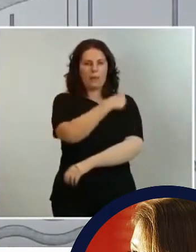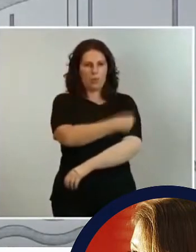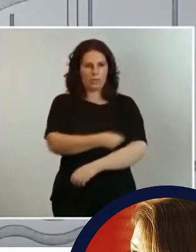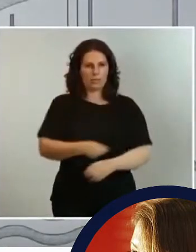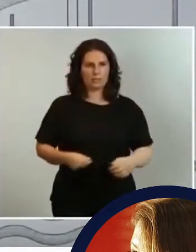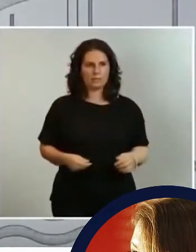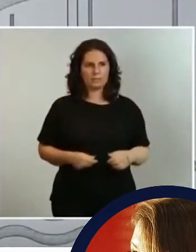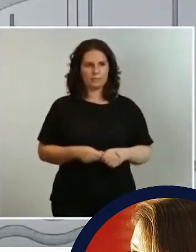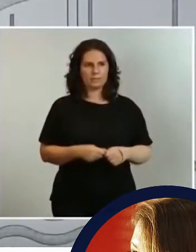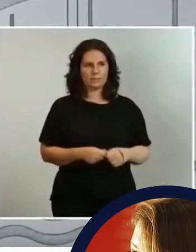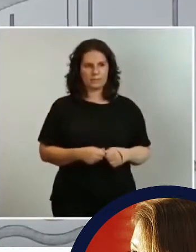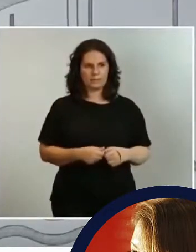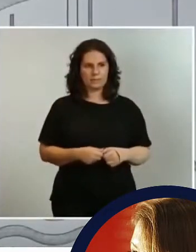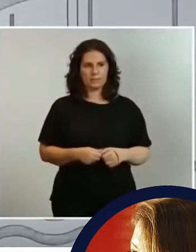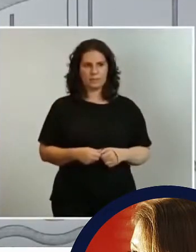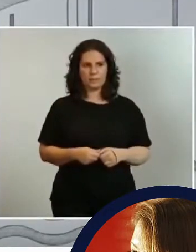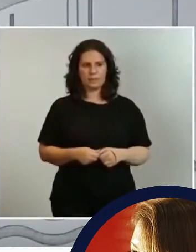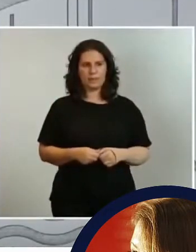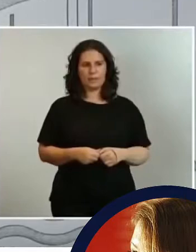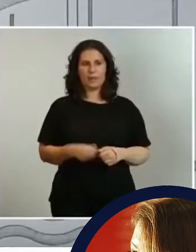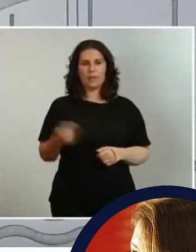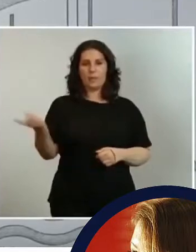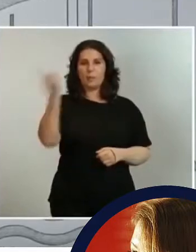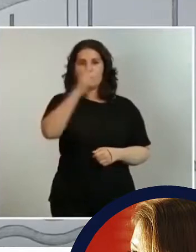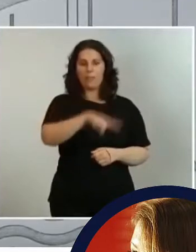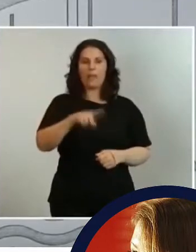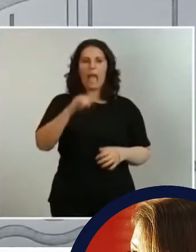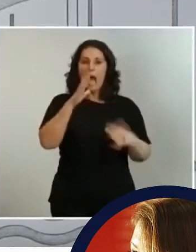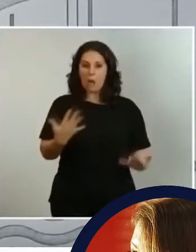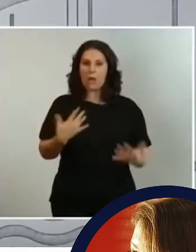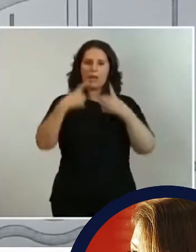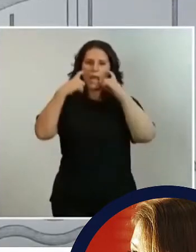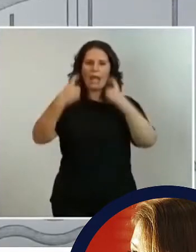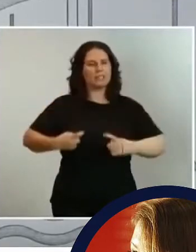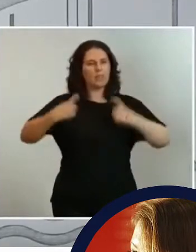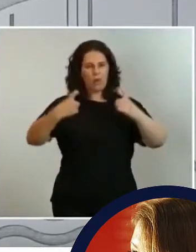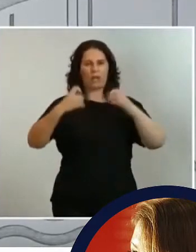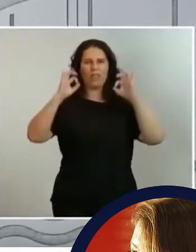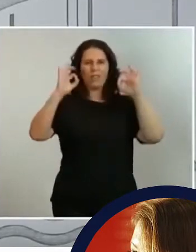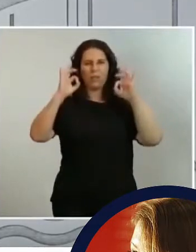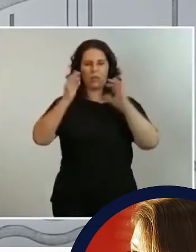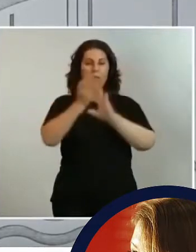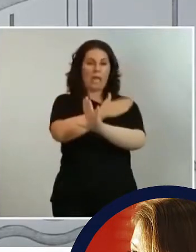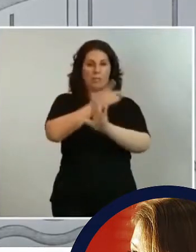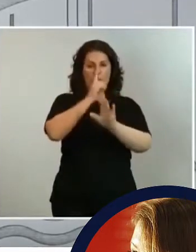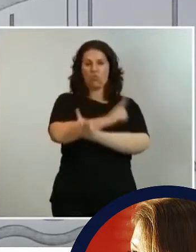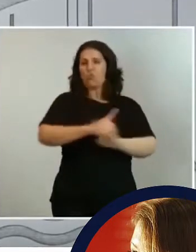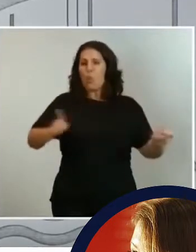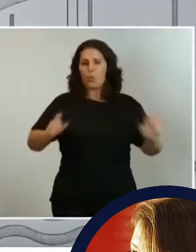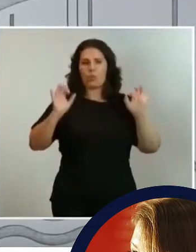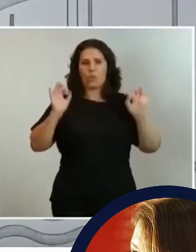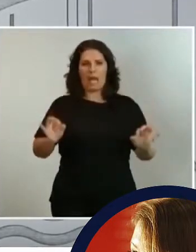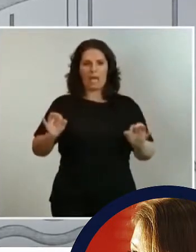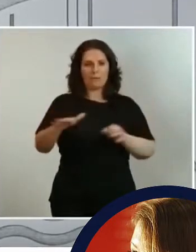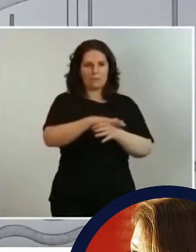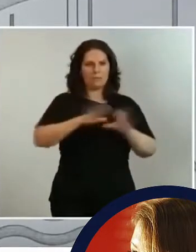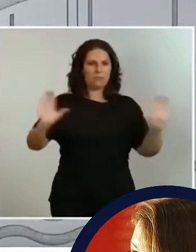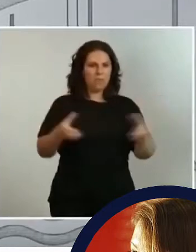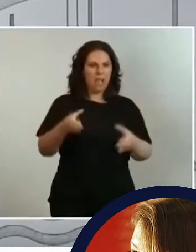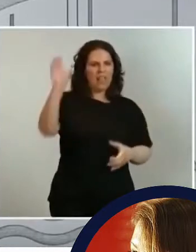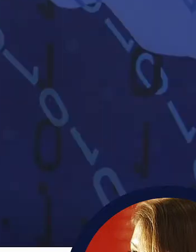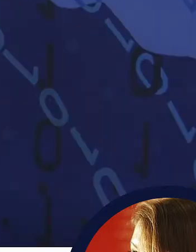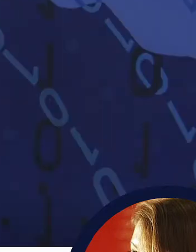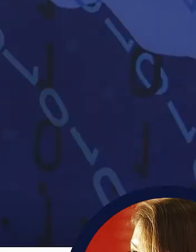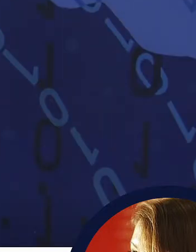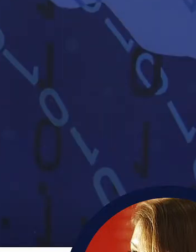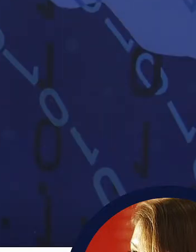producido el virus de la COVID-19. Bien, te agradezco mucho, Pati. Como siempre, estamos en contacto.